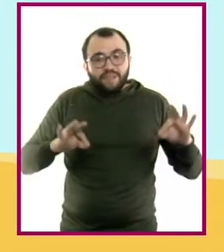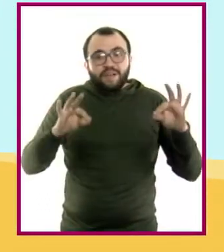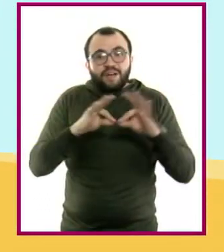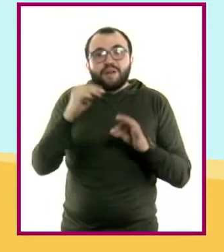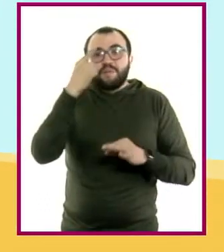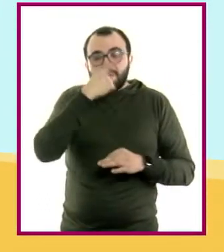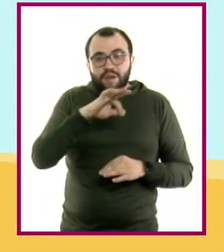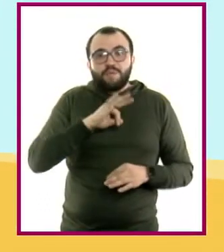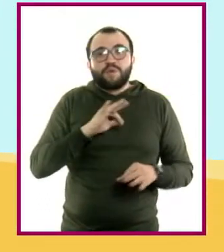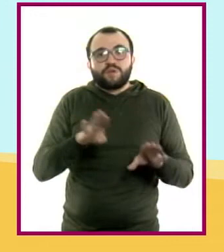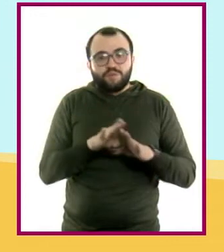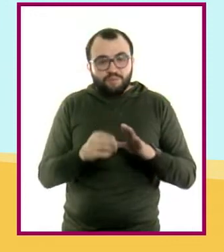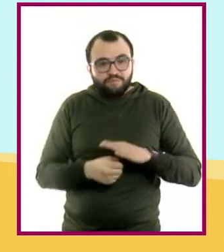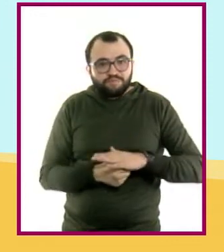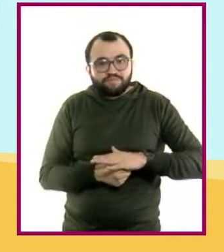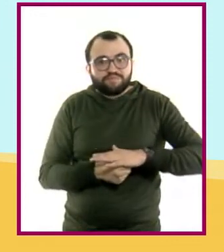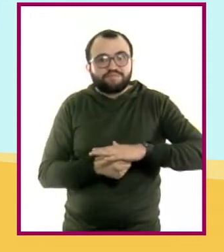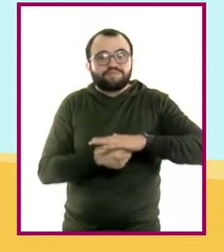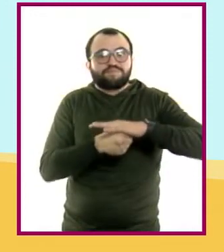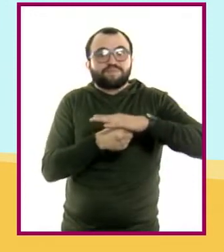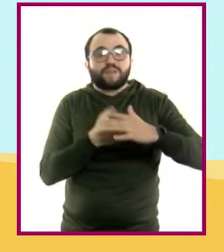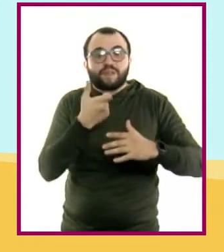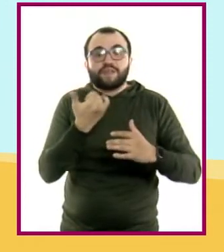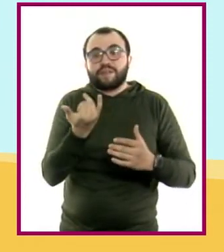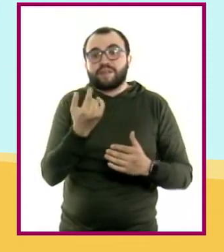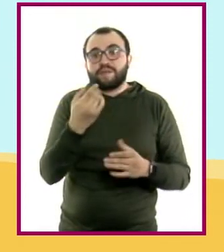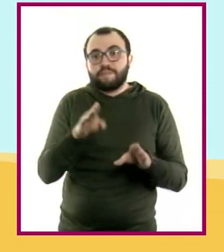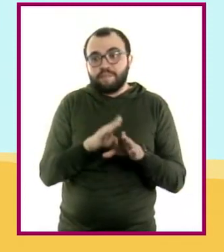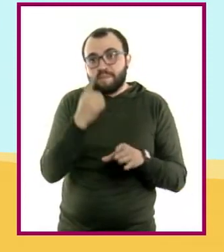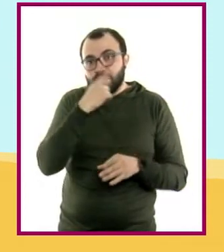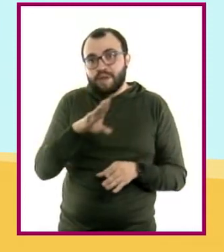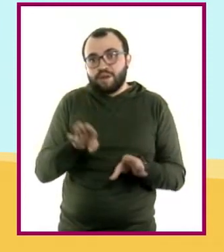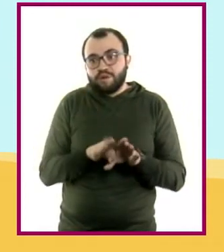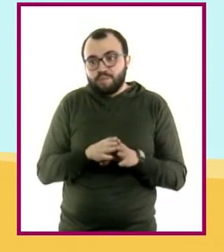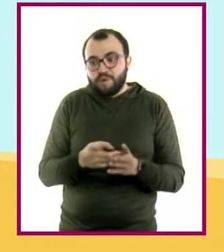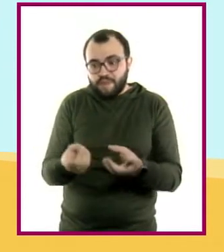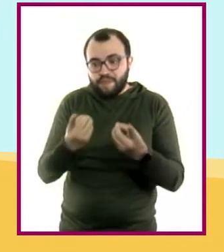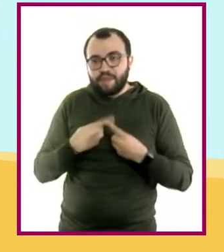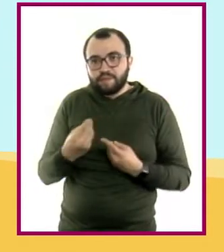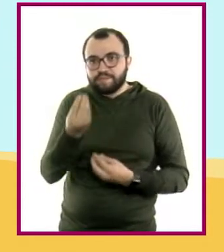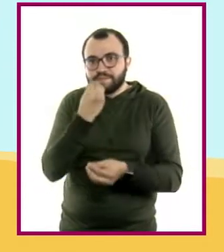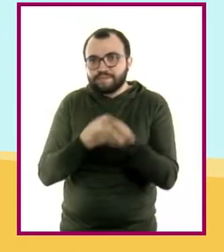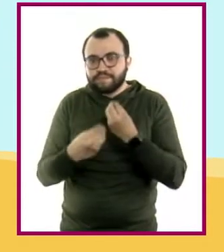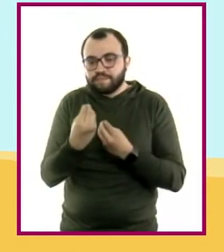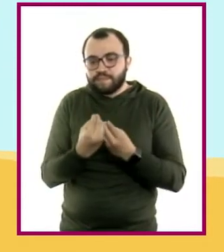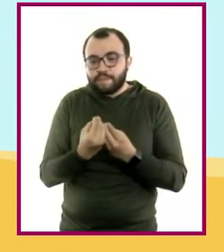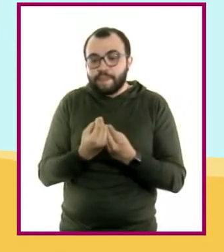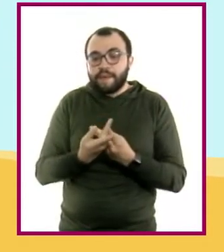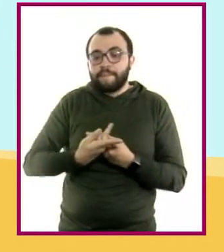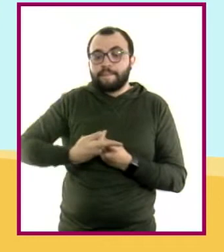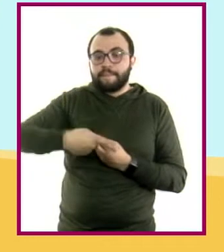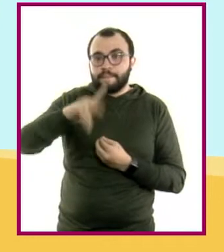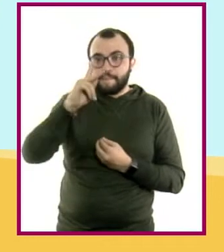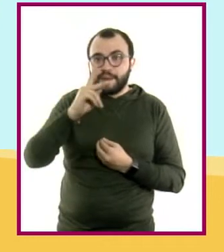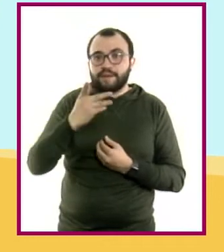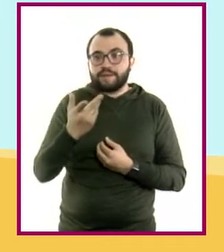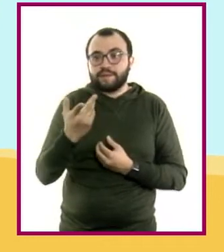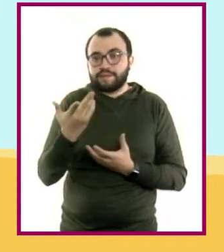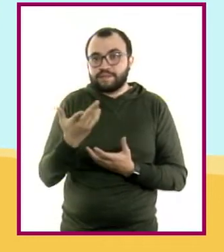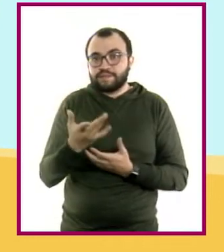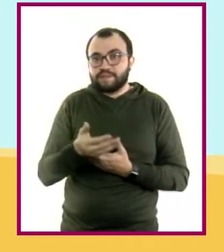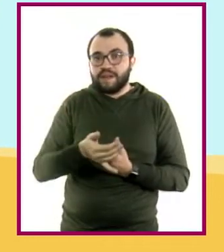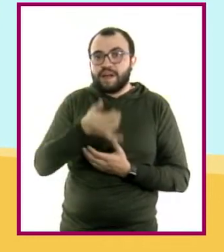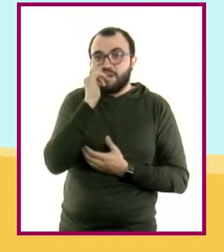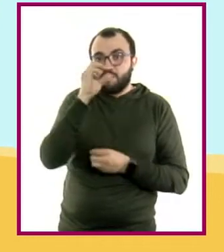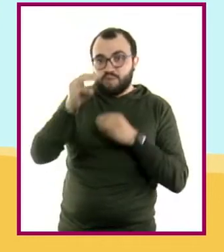el crecimiento económico y satisfacer la creciente demanda de alimentación. Sin embargo, la disponibilidad de recursos hídricos a